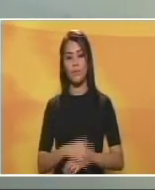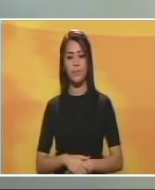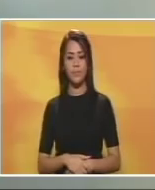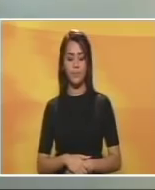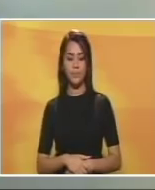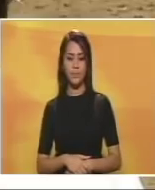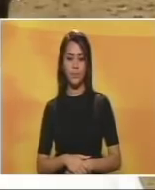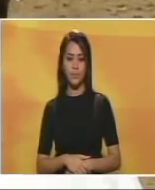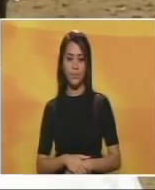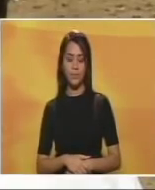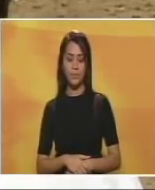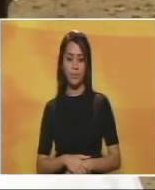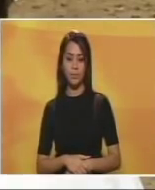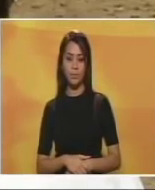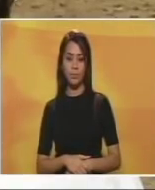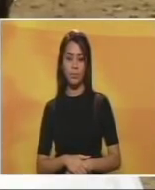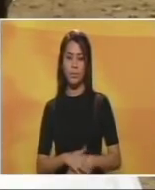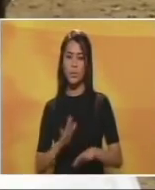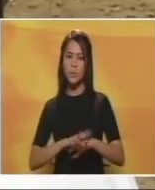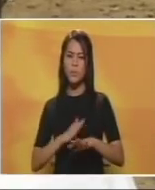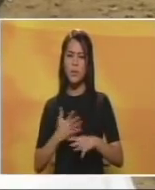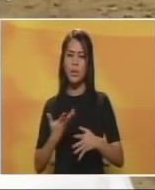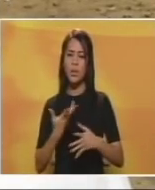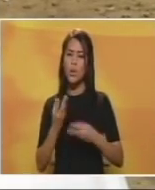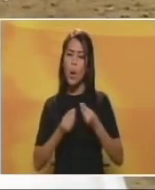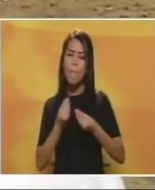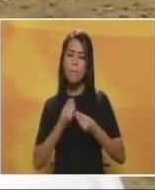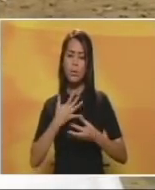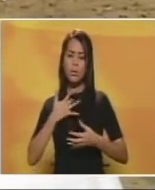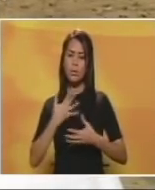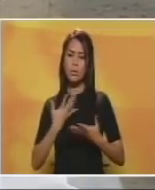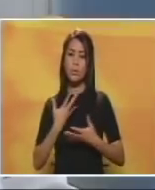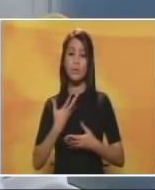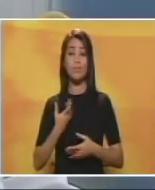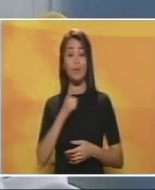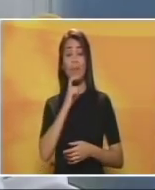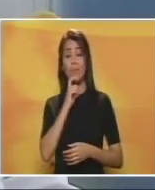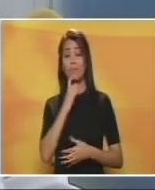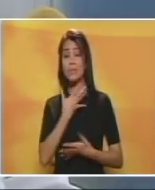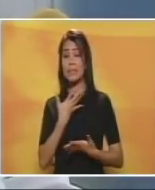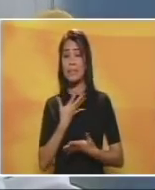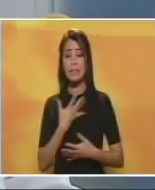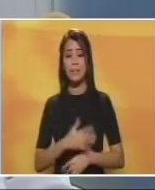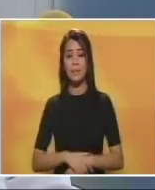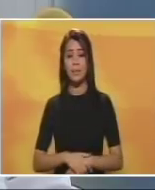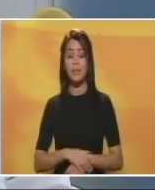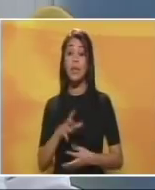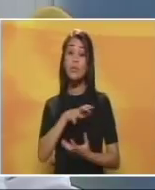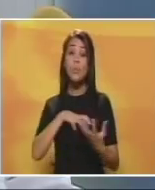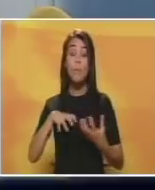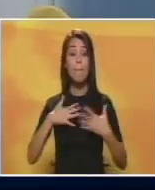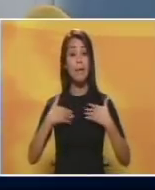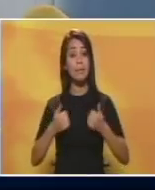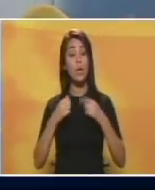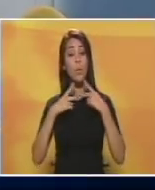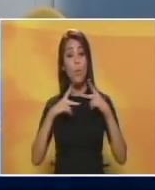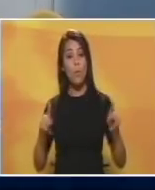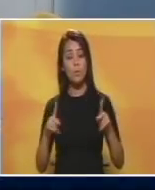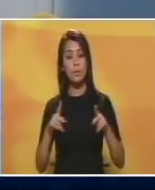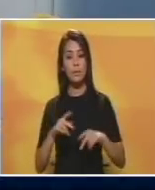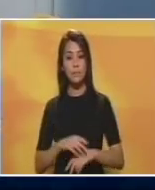alcance de muchos. ¿Cuál es el estado actual de su hijo? Bien delicado. Esto se ha convertido en un problema de salud pública, pero